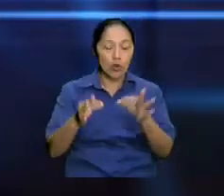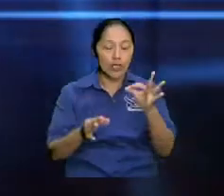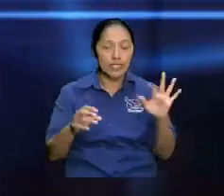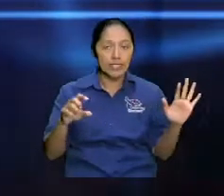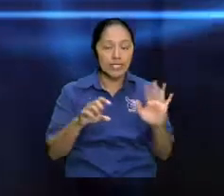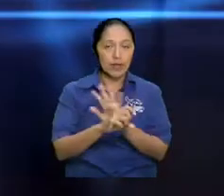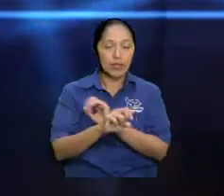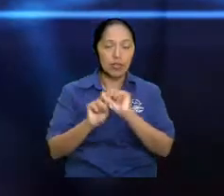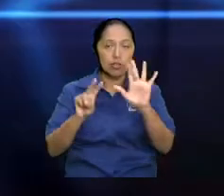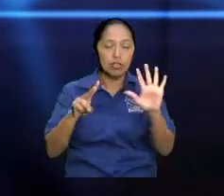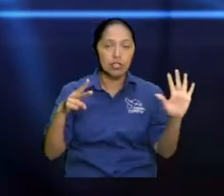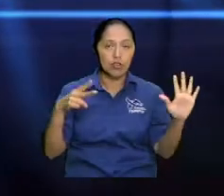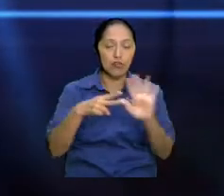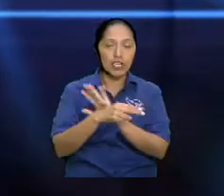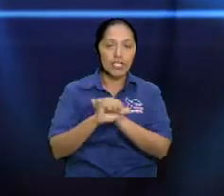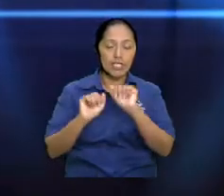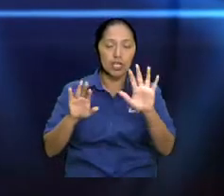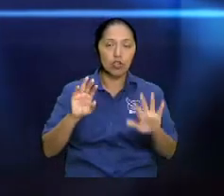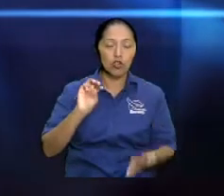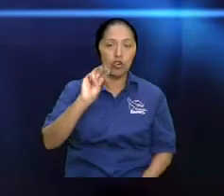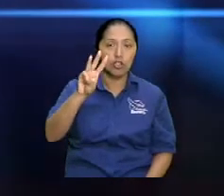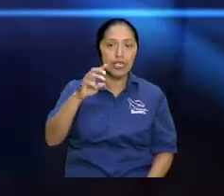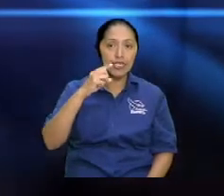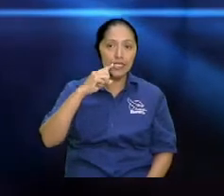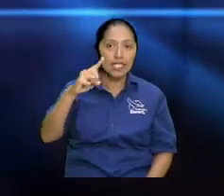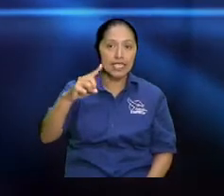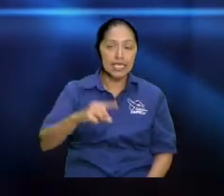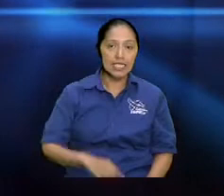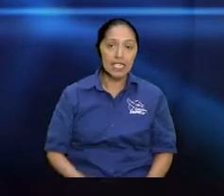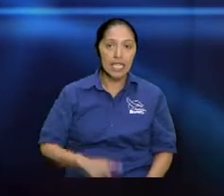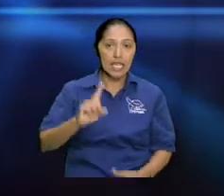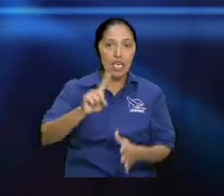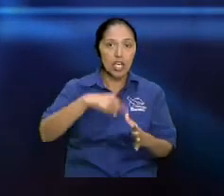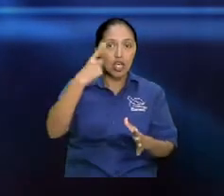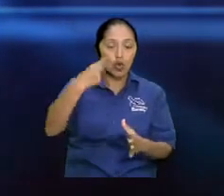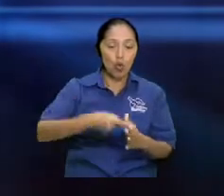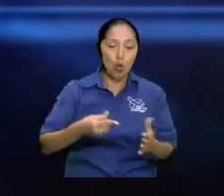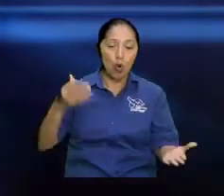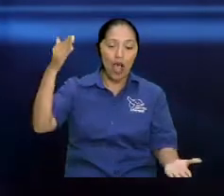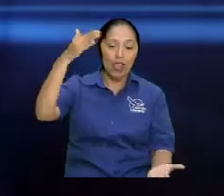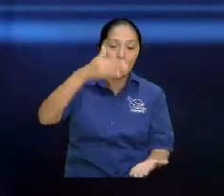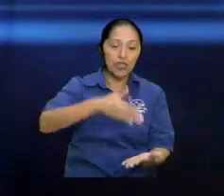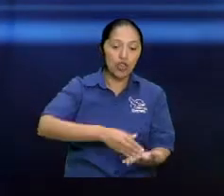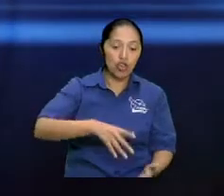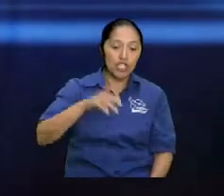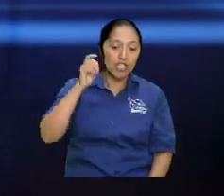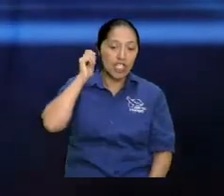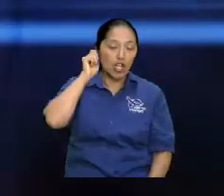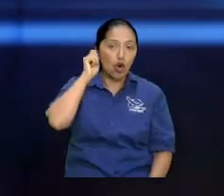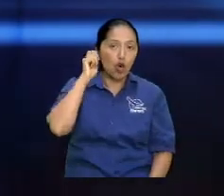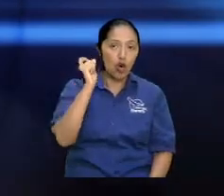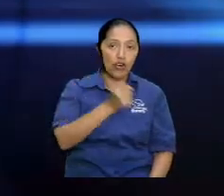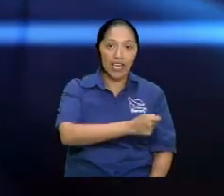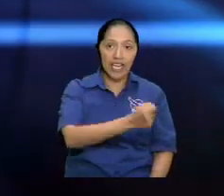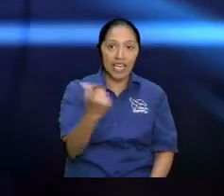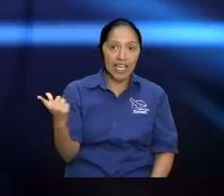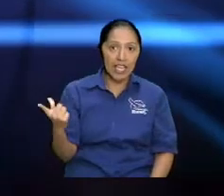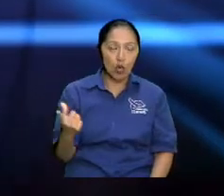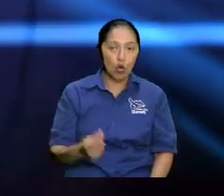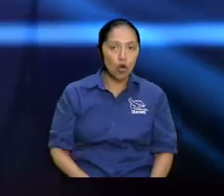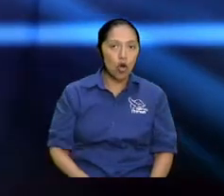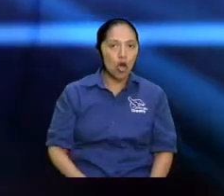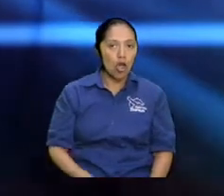13. Cuando llegó Gedeón, he aquí que un hombre estaba contando un sueño a su